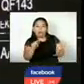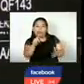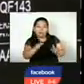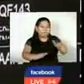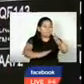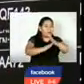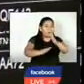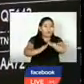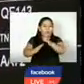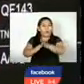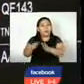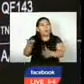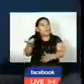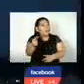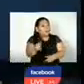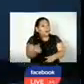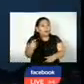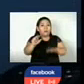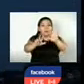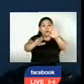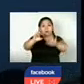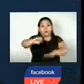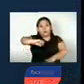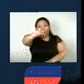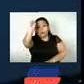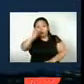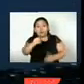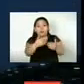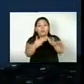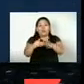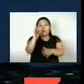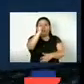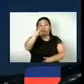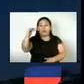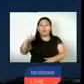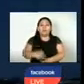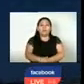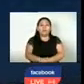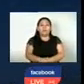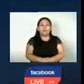frenar las visitas a aproximadamente el 80% de los países en el mundo